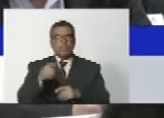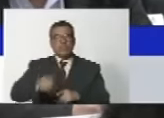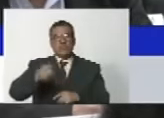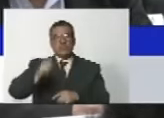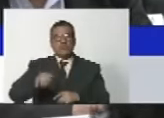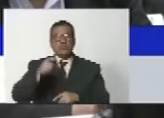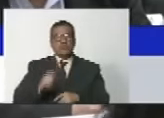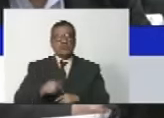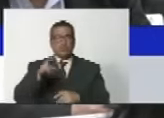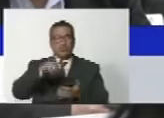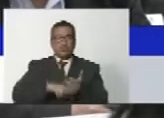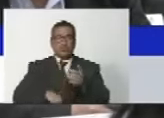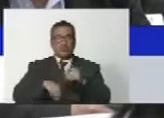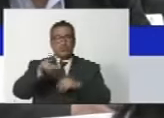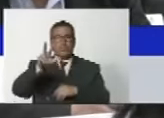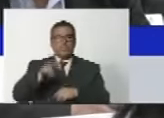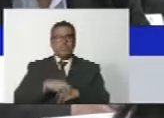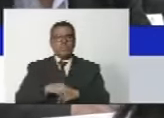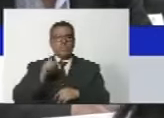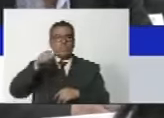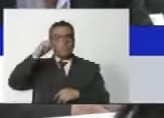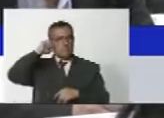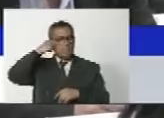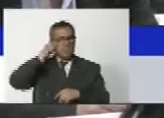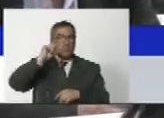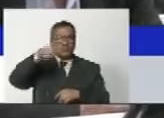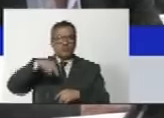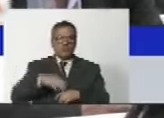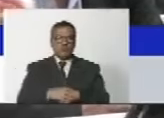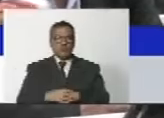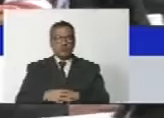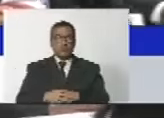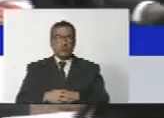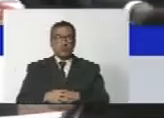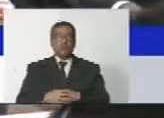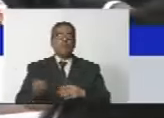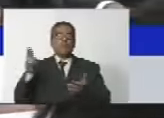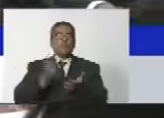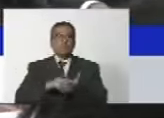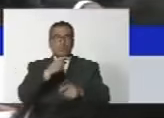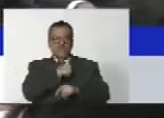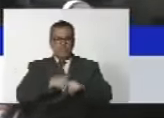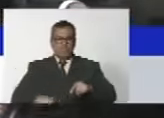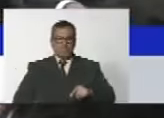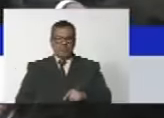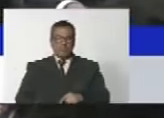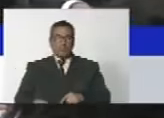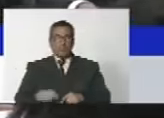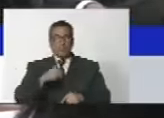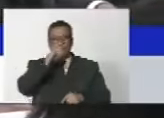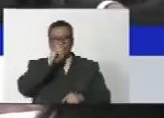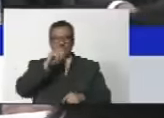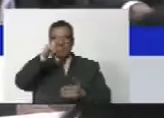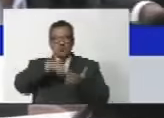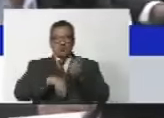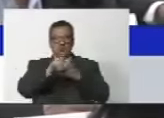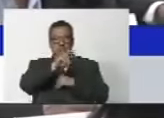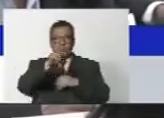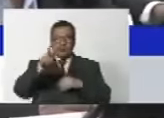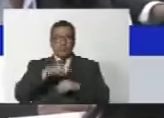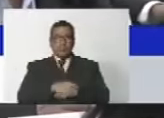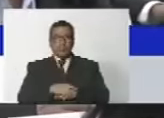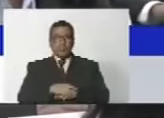tribunal en el año 2013. Y recuerden también, de nuevo, presidenta en el año